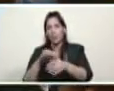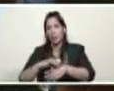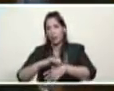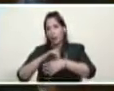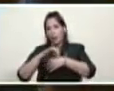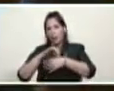Gracias.